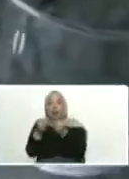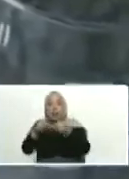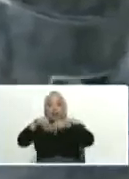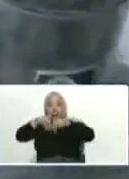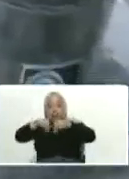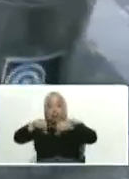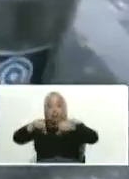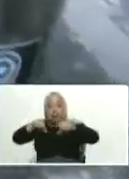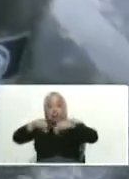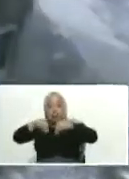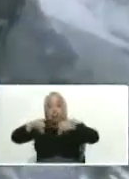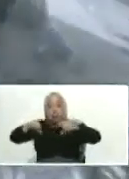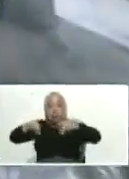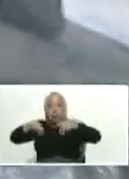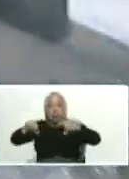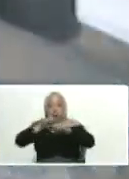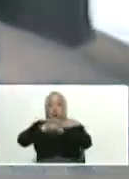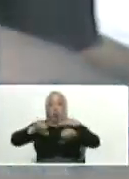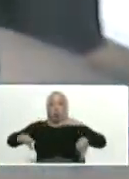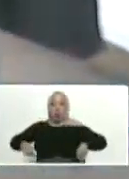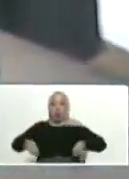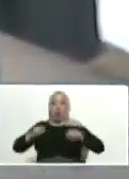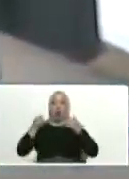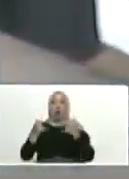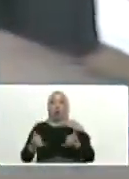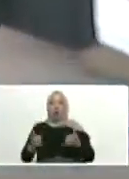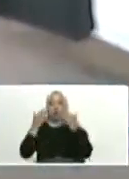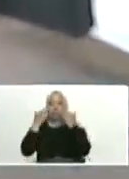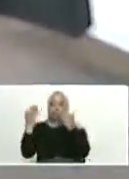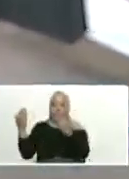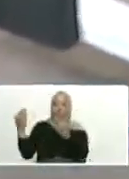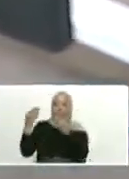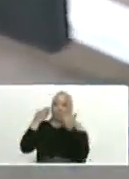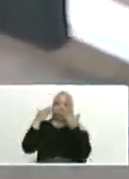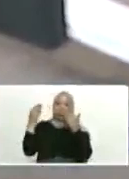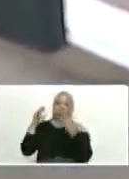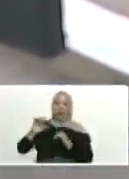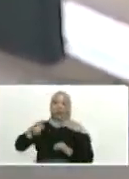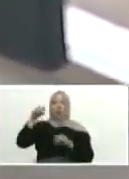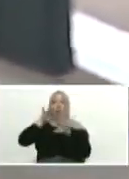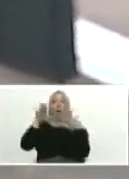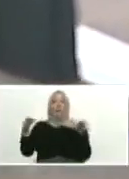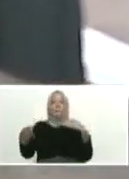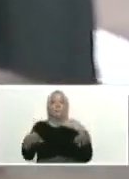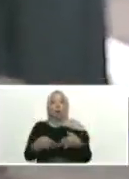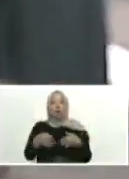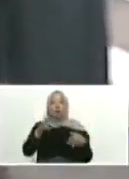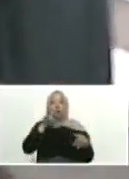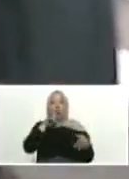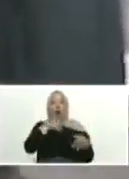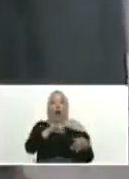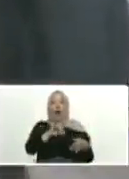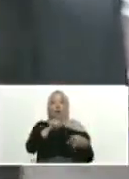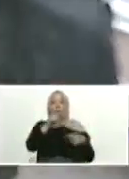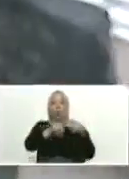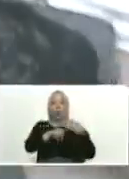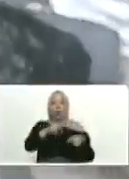actualmente allá la tierra de guayana actualmente este más grande del mundo Aquí está actualmente